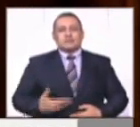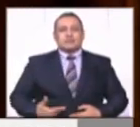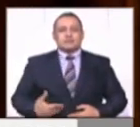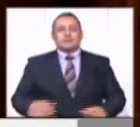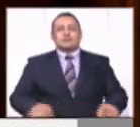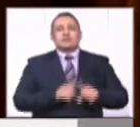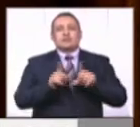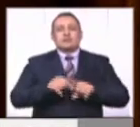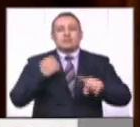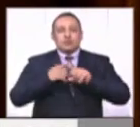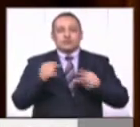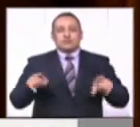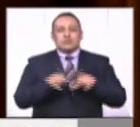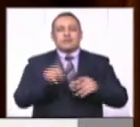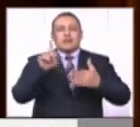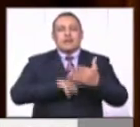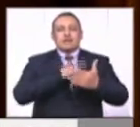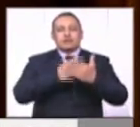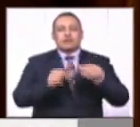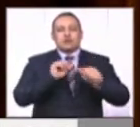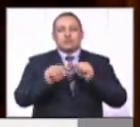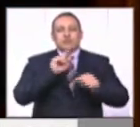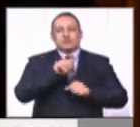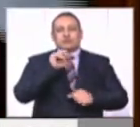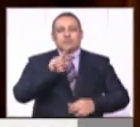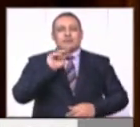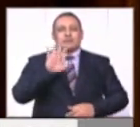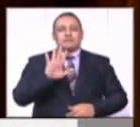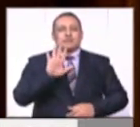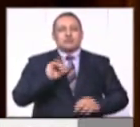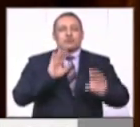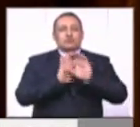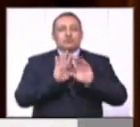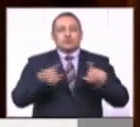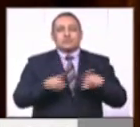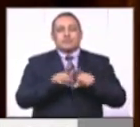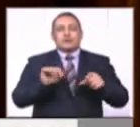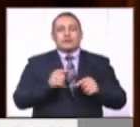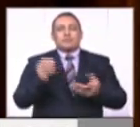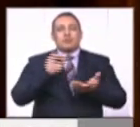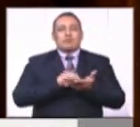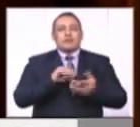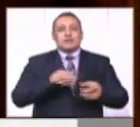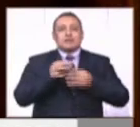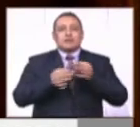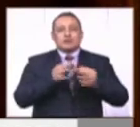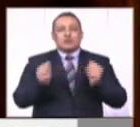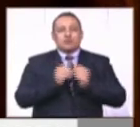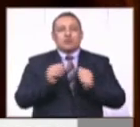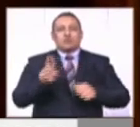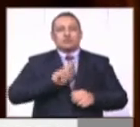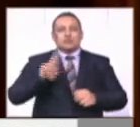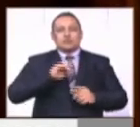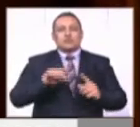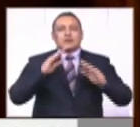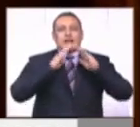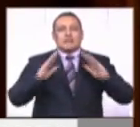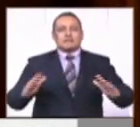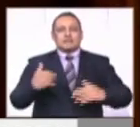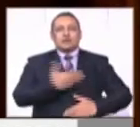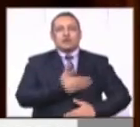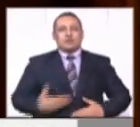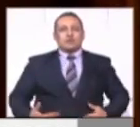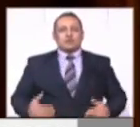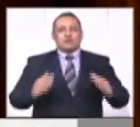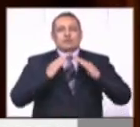y por lo tanto vulnera el artículo 125 y por otro lado señor presidente usando palacio de gobierno